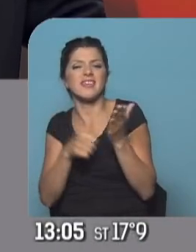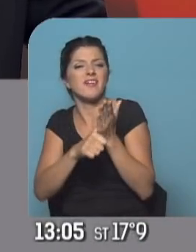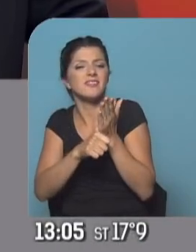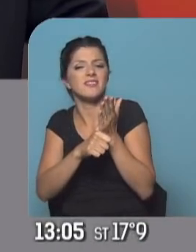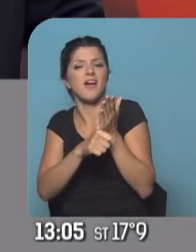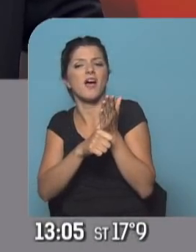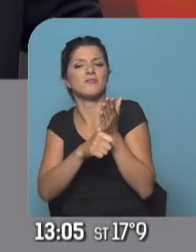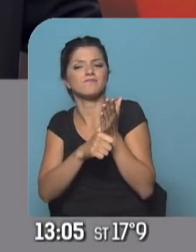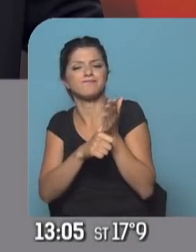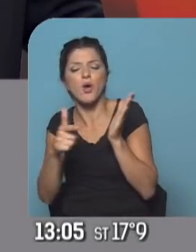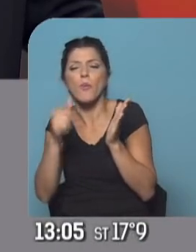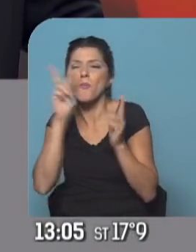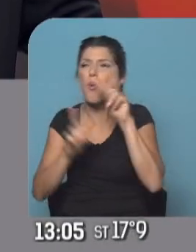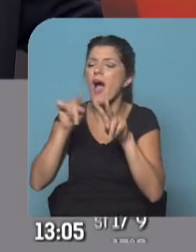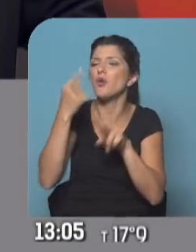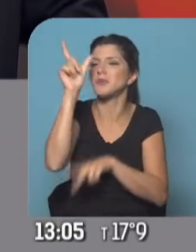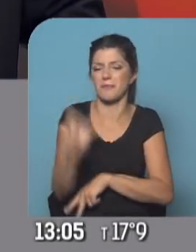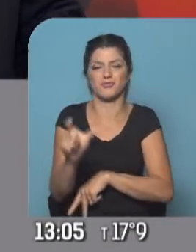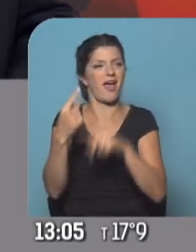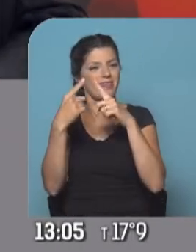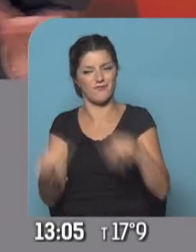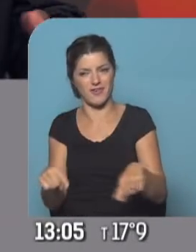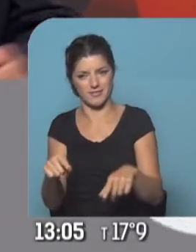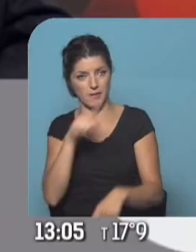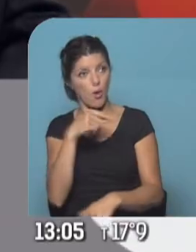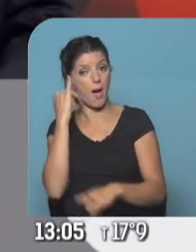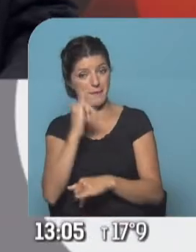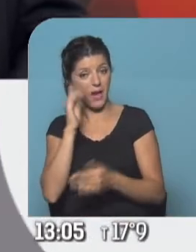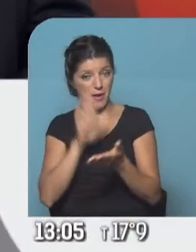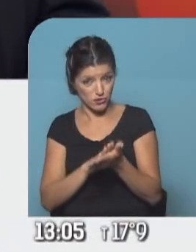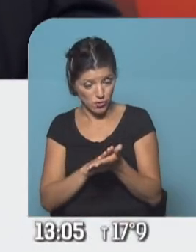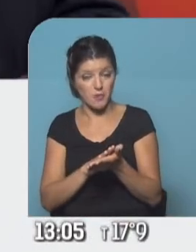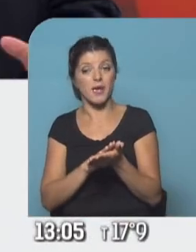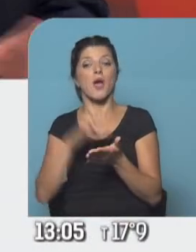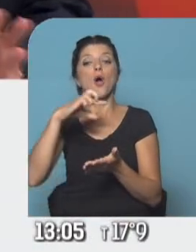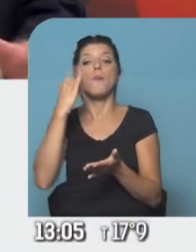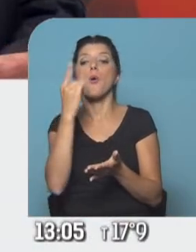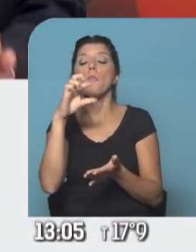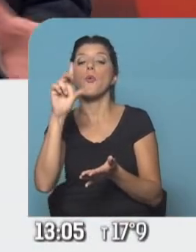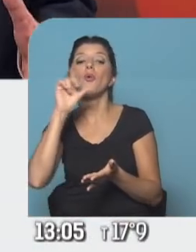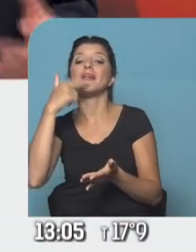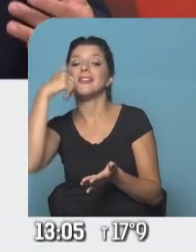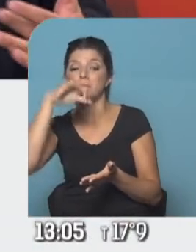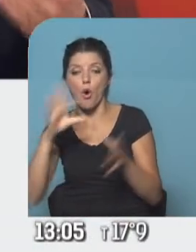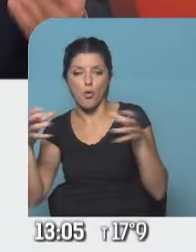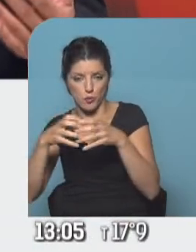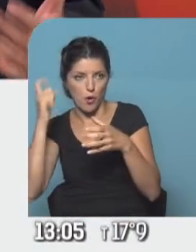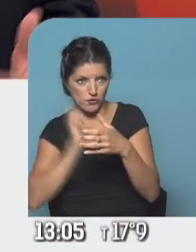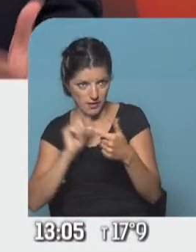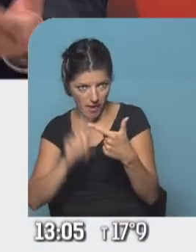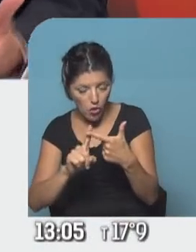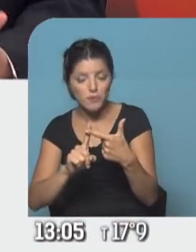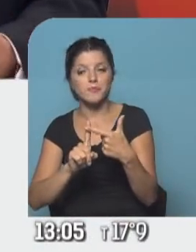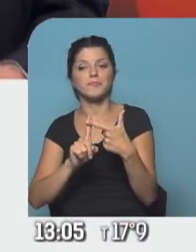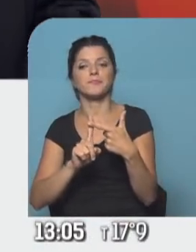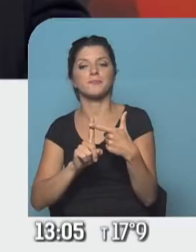y busca otro tipo de imagen? Digo, hablabas del tema de los populismos y partidos conservadores y pareciera ser que lo